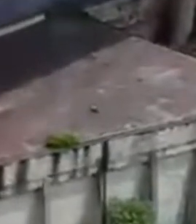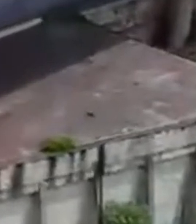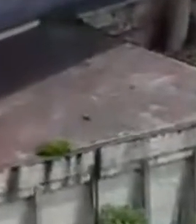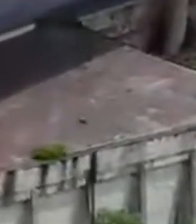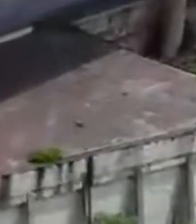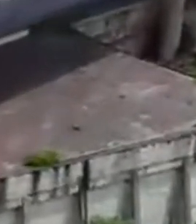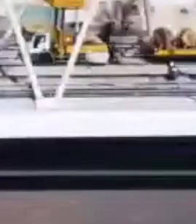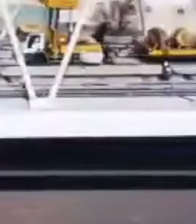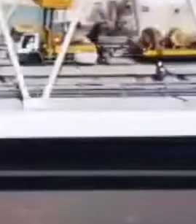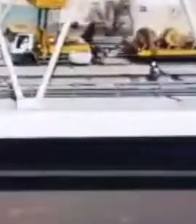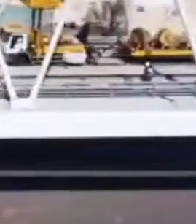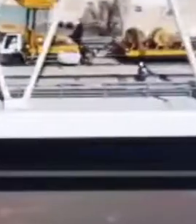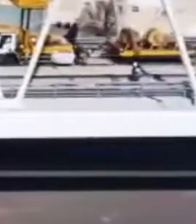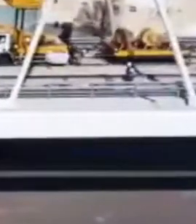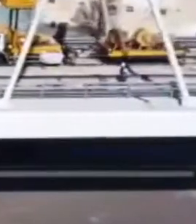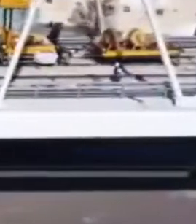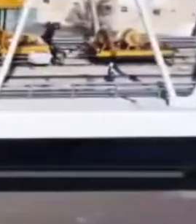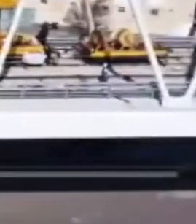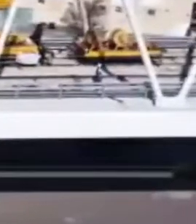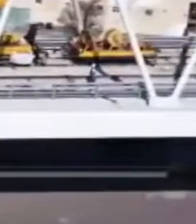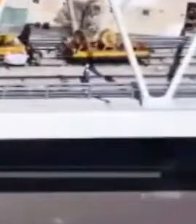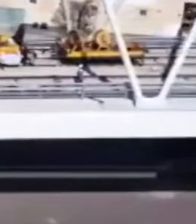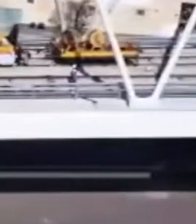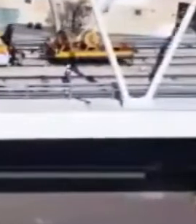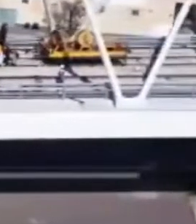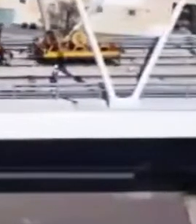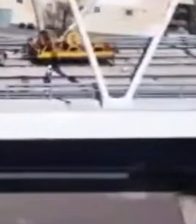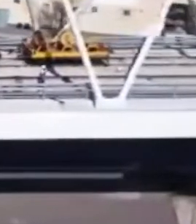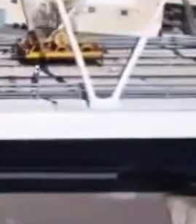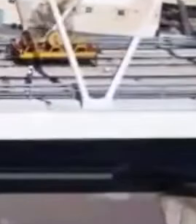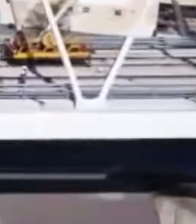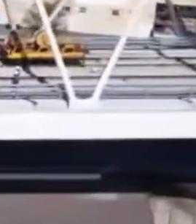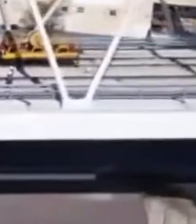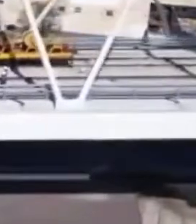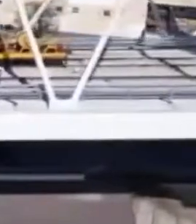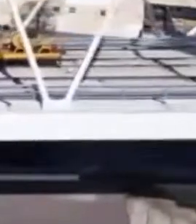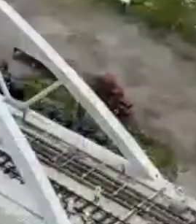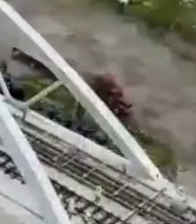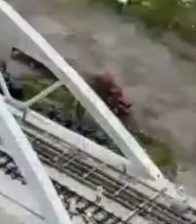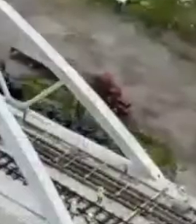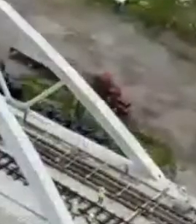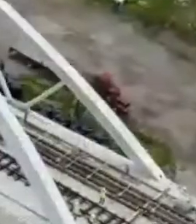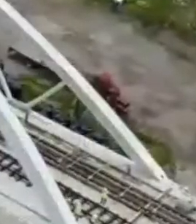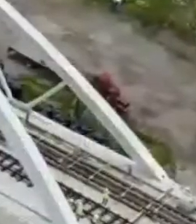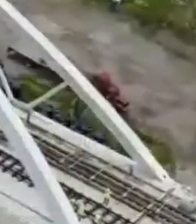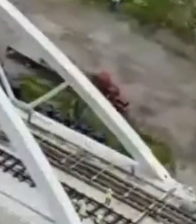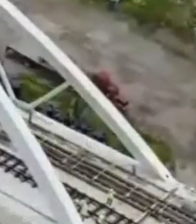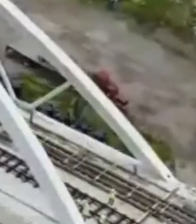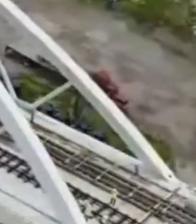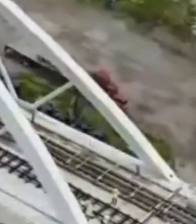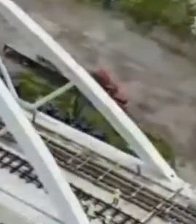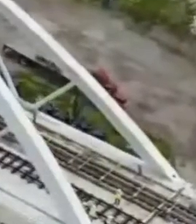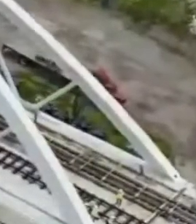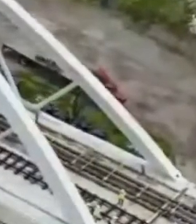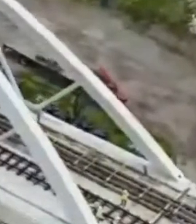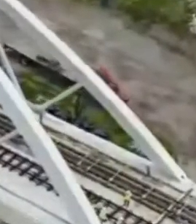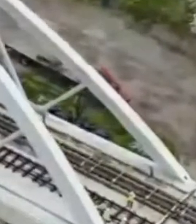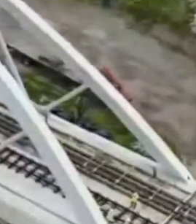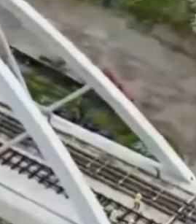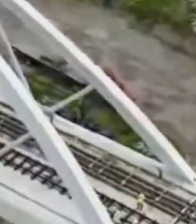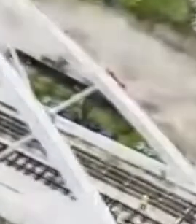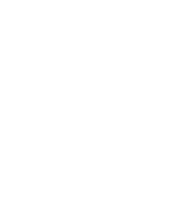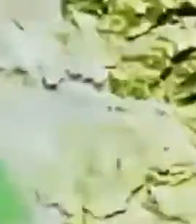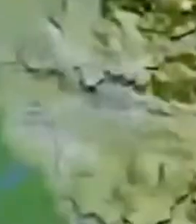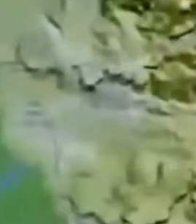su montaje se necesitaron 2 grúas de 1.200 toneladas cada una, utilizando un sistema de colocación por